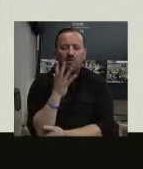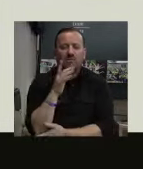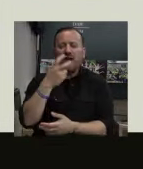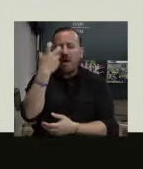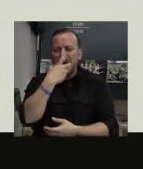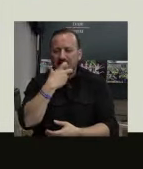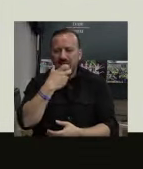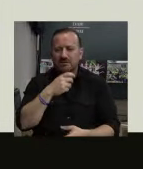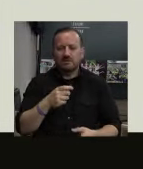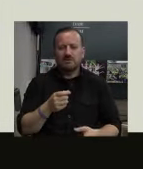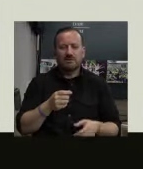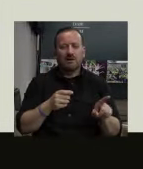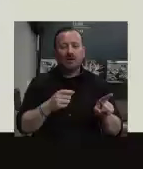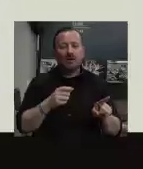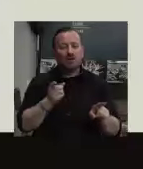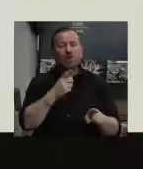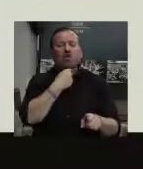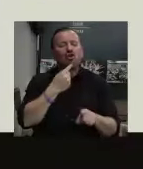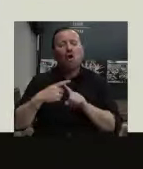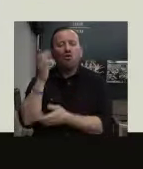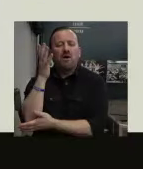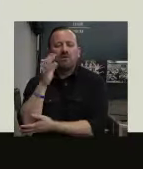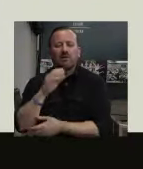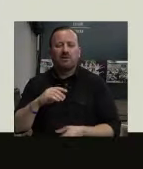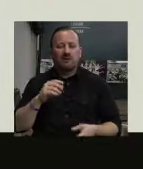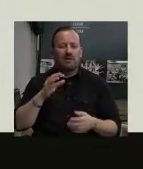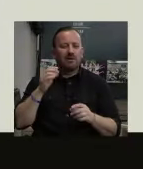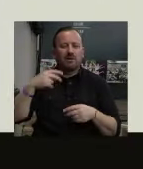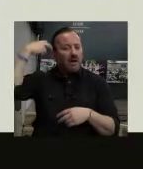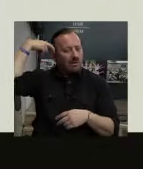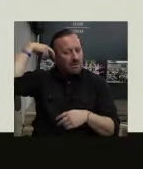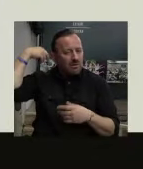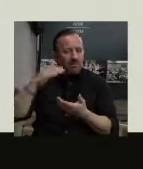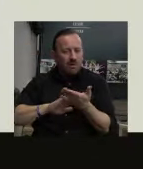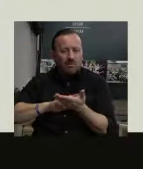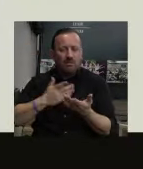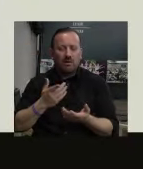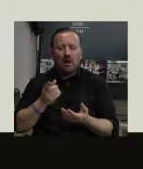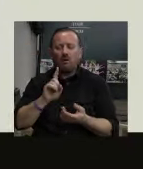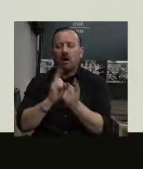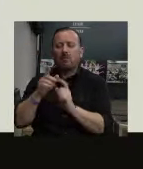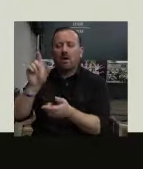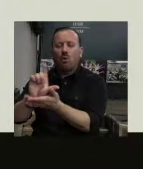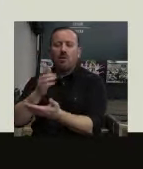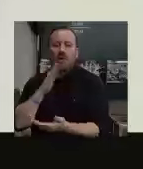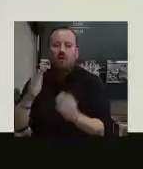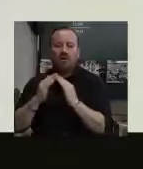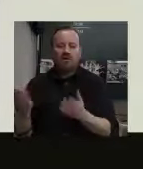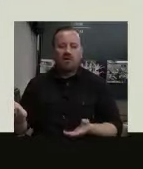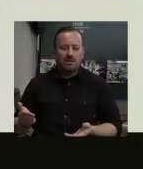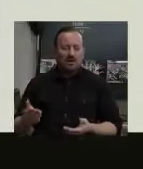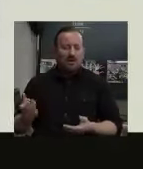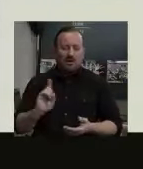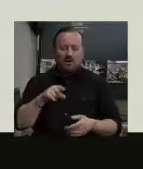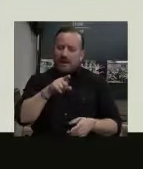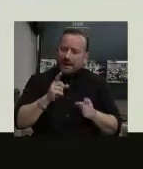no mú Ase acá vamos a especializarnos y vamos a trabajar sobre esta la variedad gol